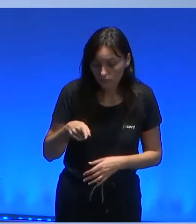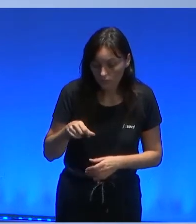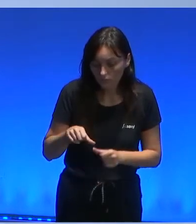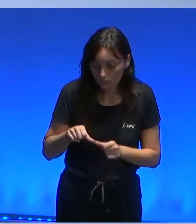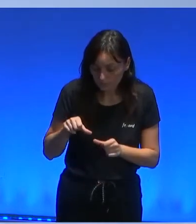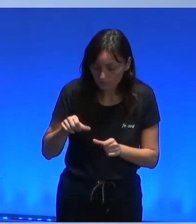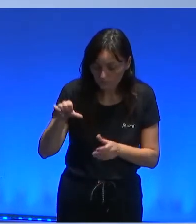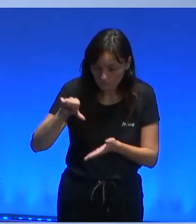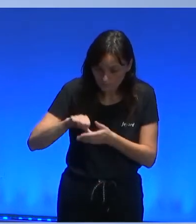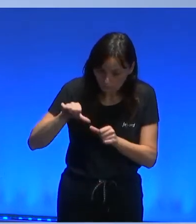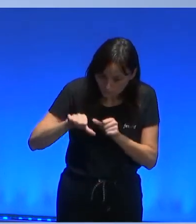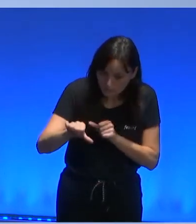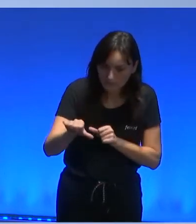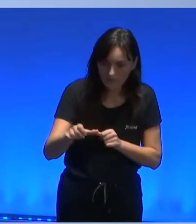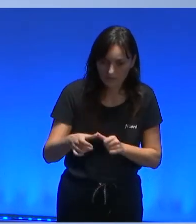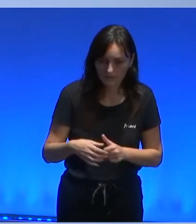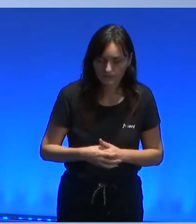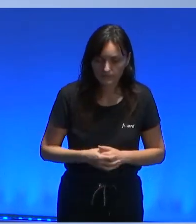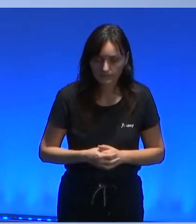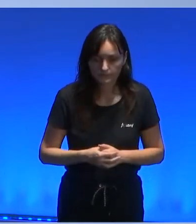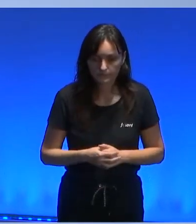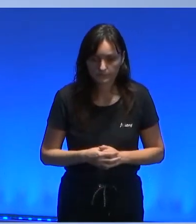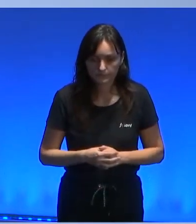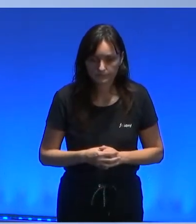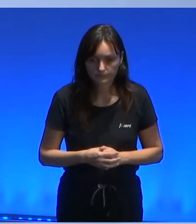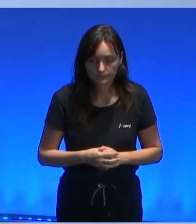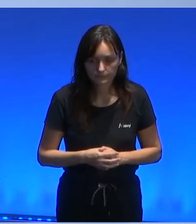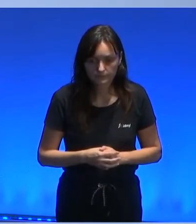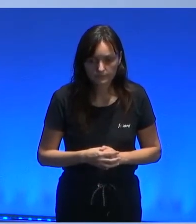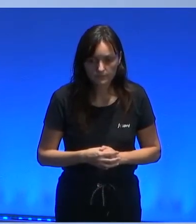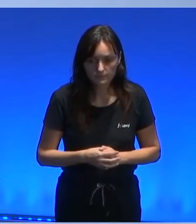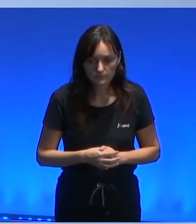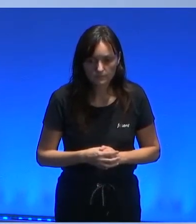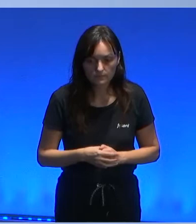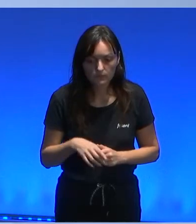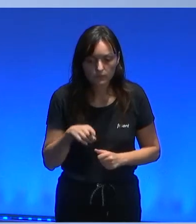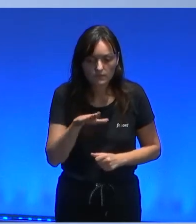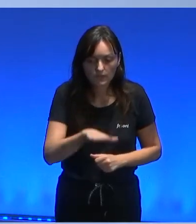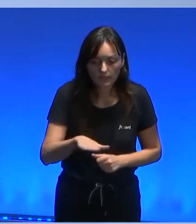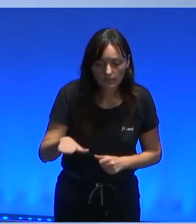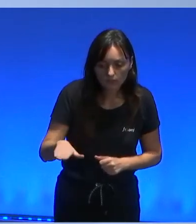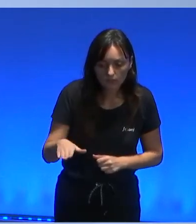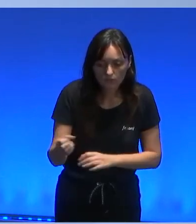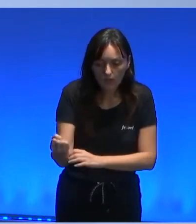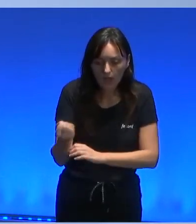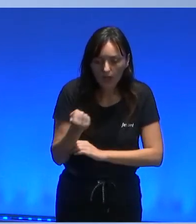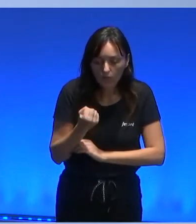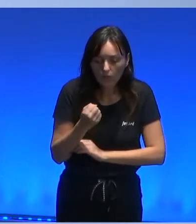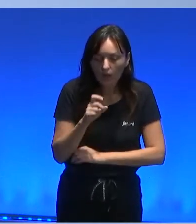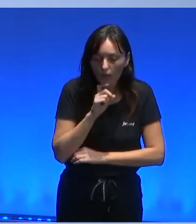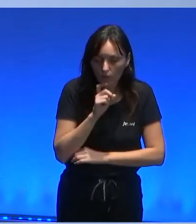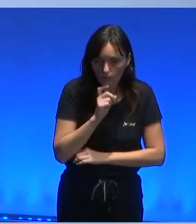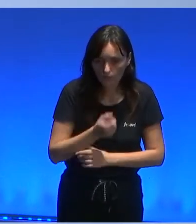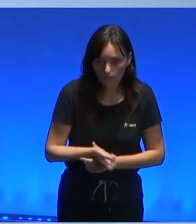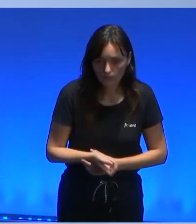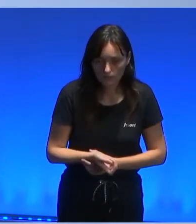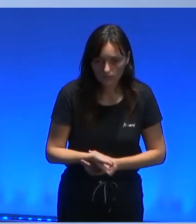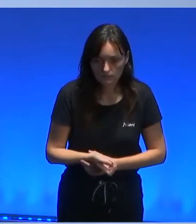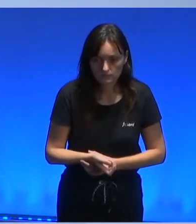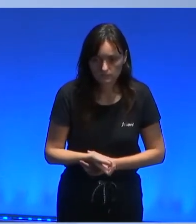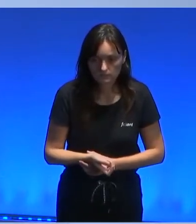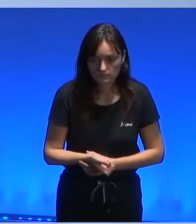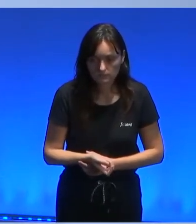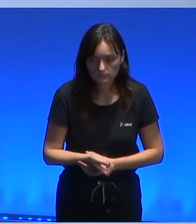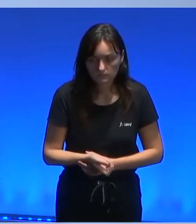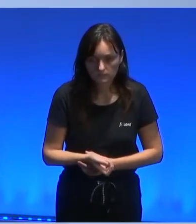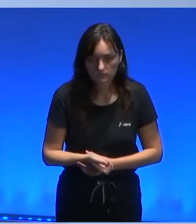de referencia, como parámetro. ¿En qué sentido los niños pueden ayudarnos? Bueno, que no